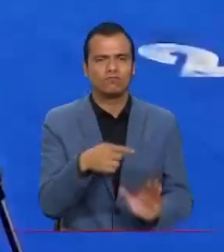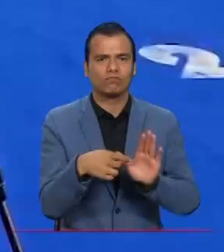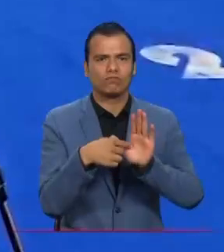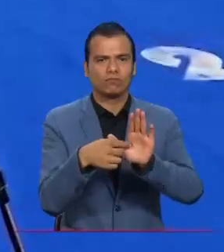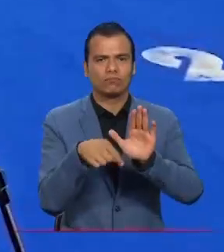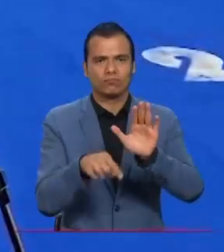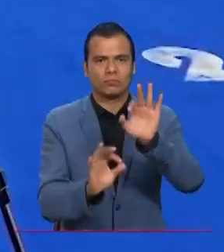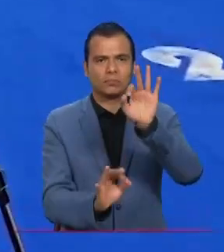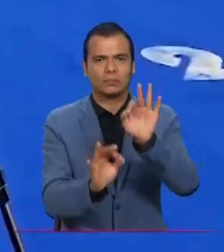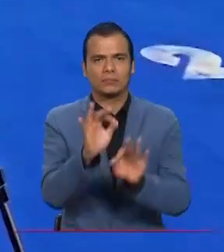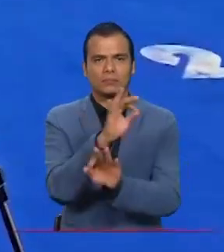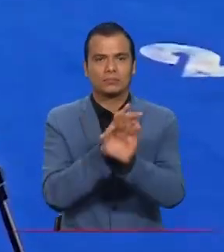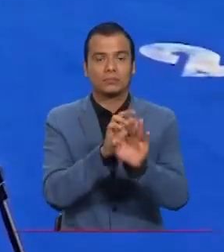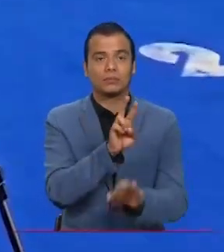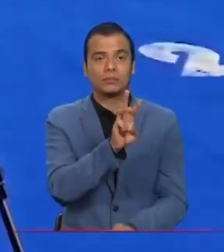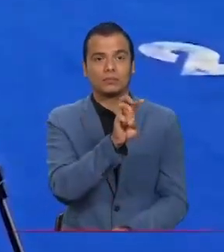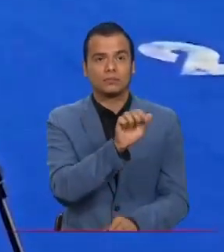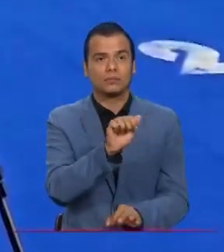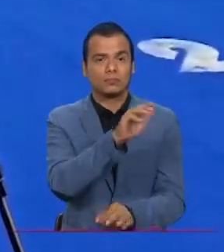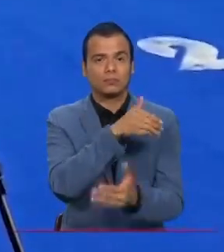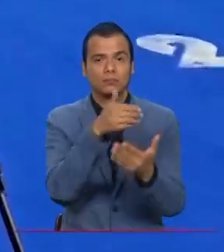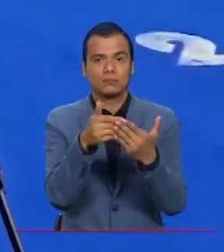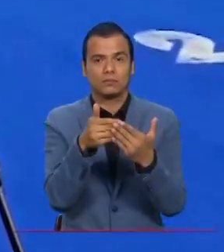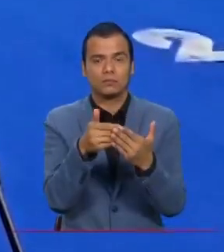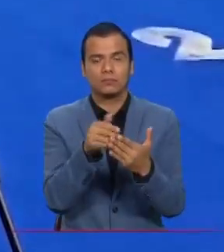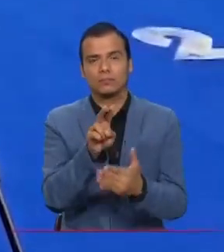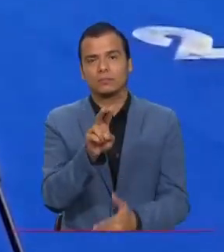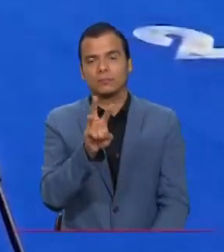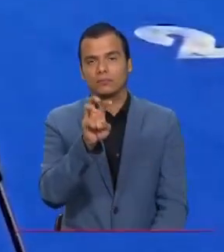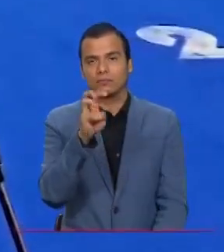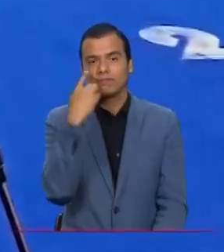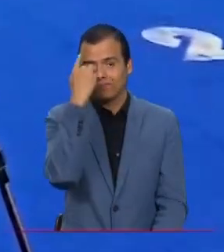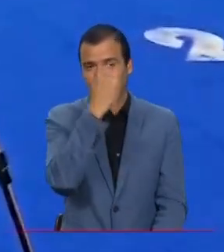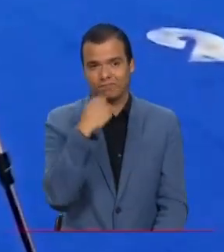agosto y hasta el 8 de septiembre por telepacífico canal